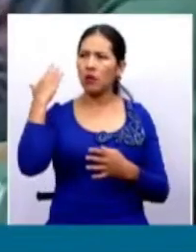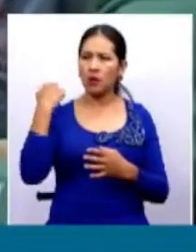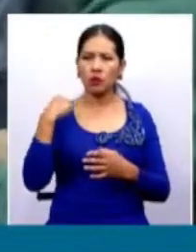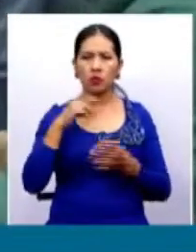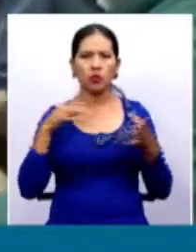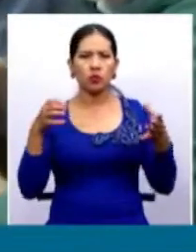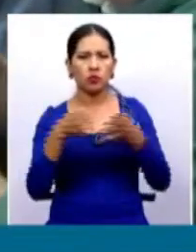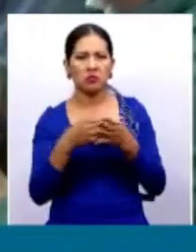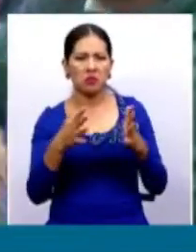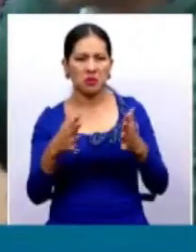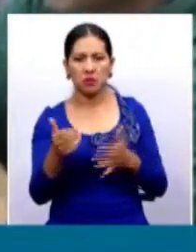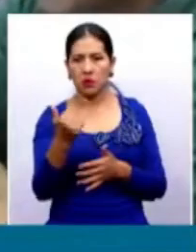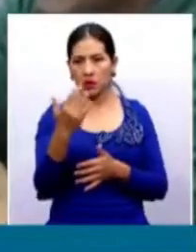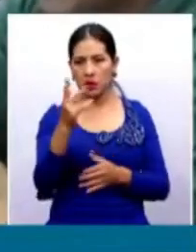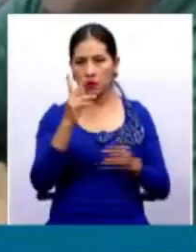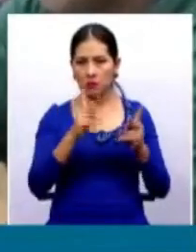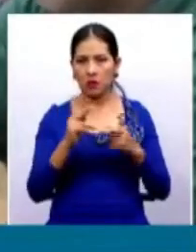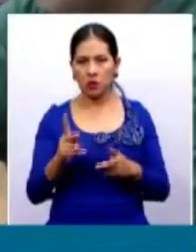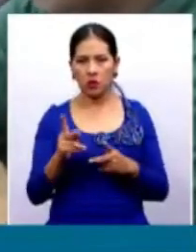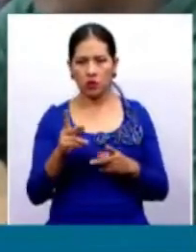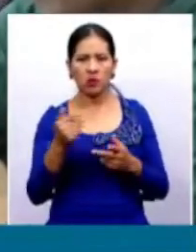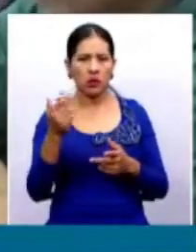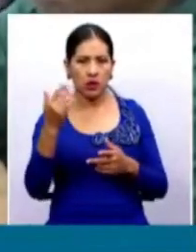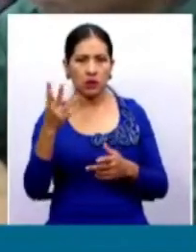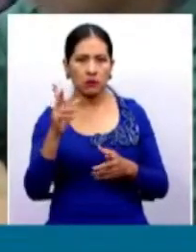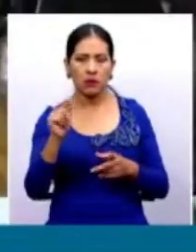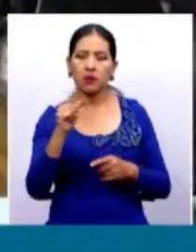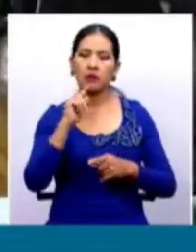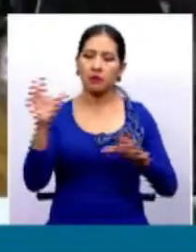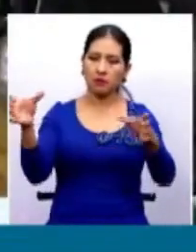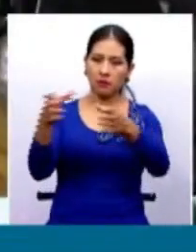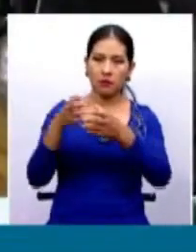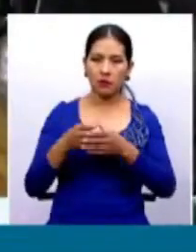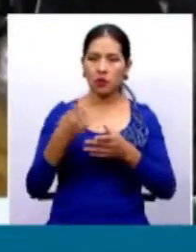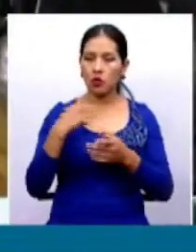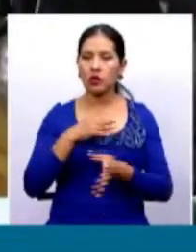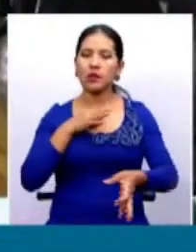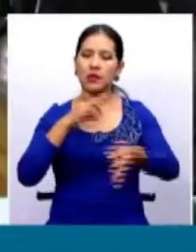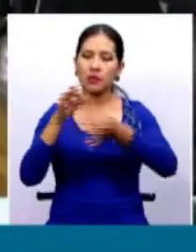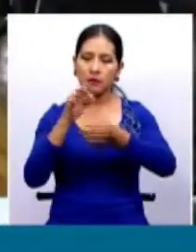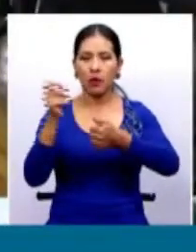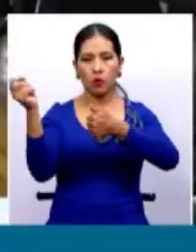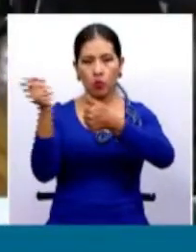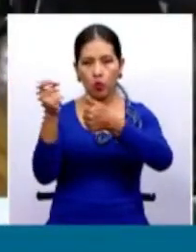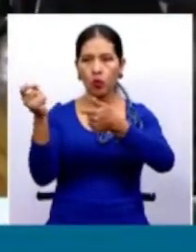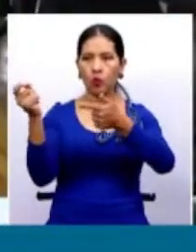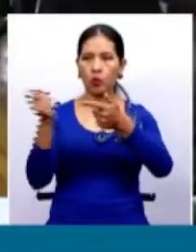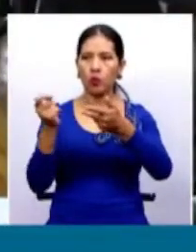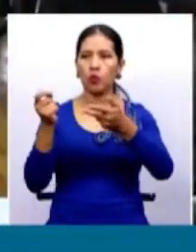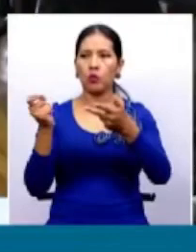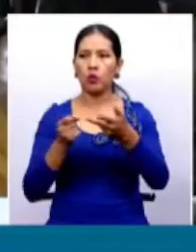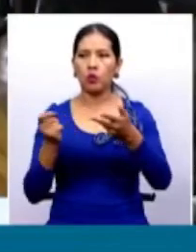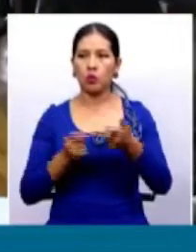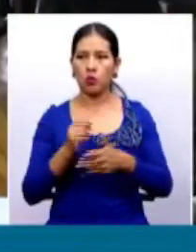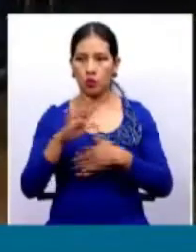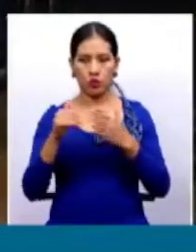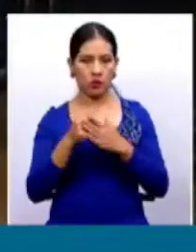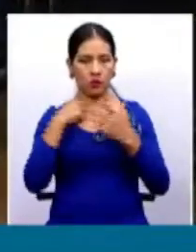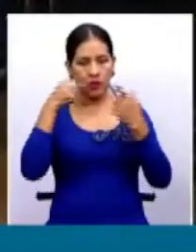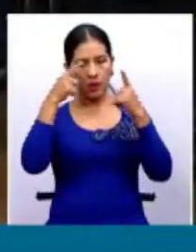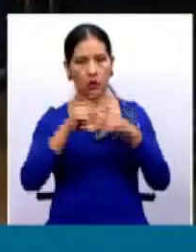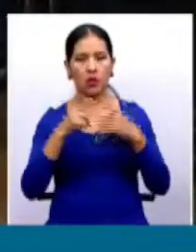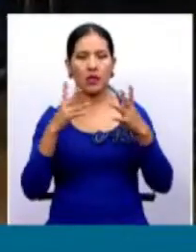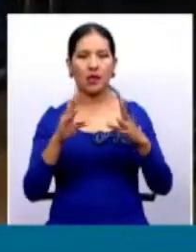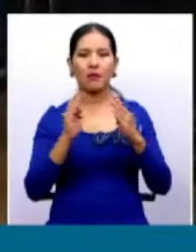o 20 les hemos explicado punto por punto y hemos quedado en algunos puntos acuerdos obviamente